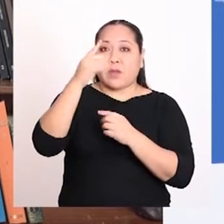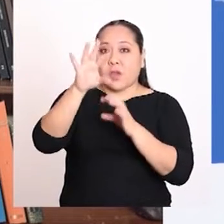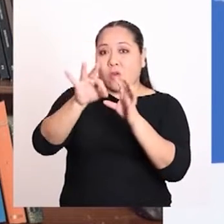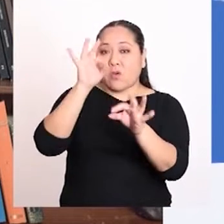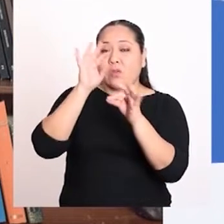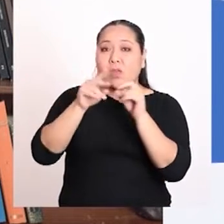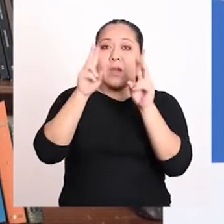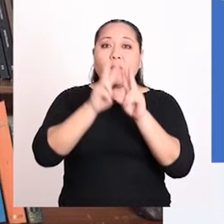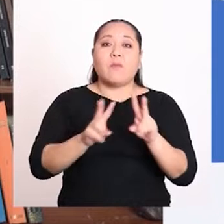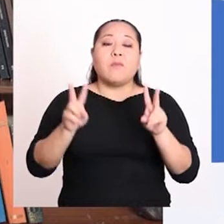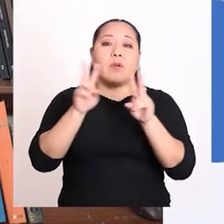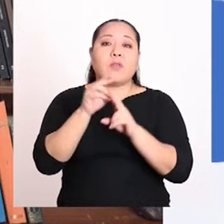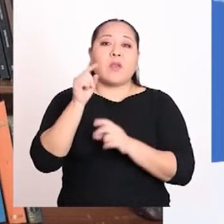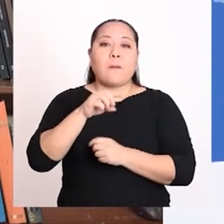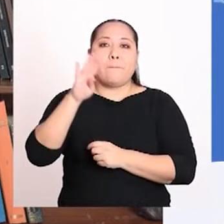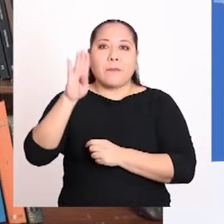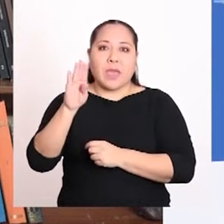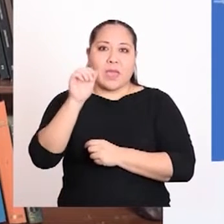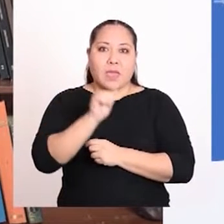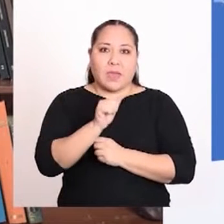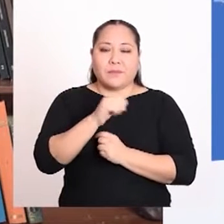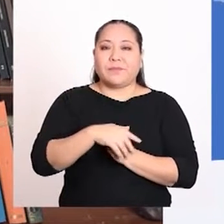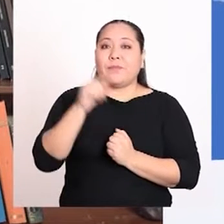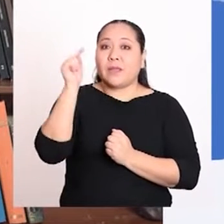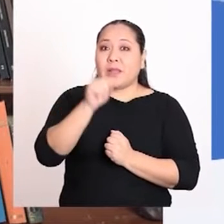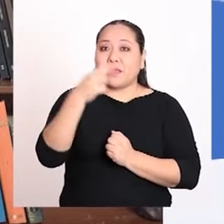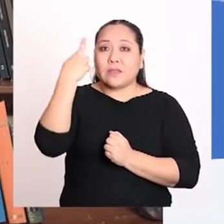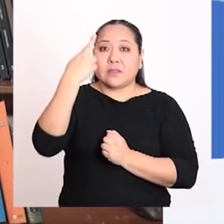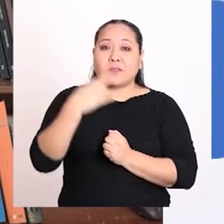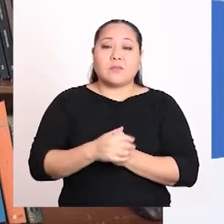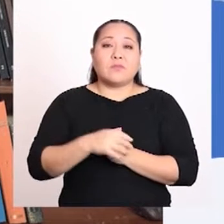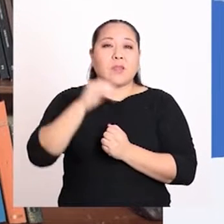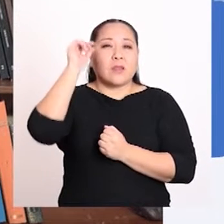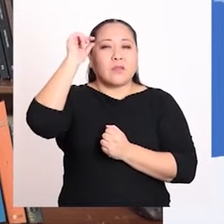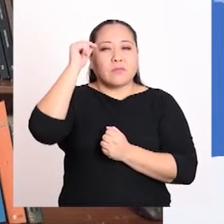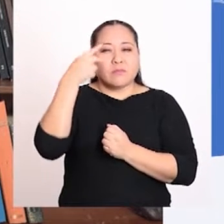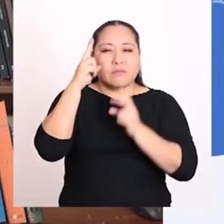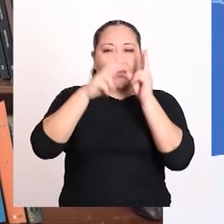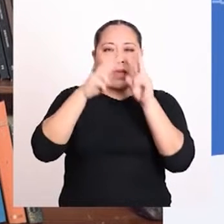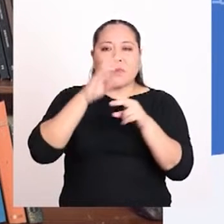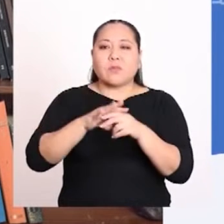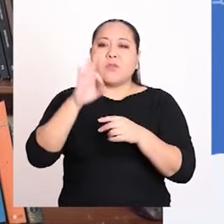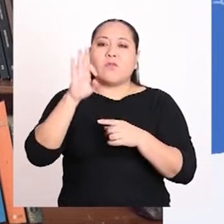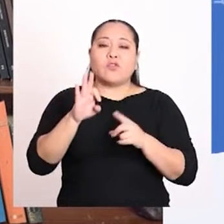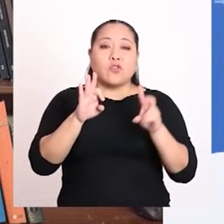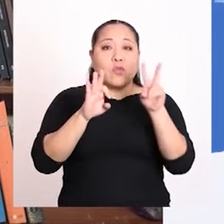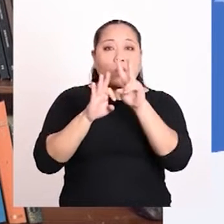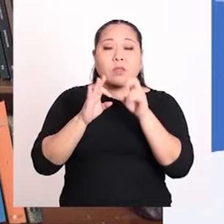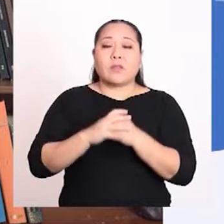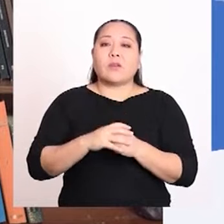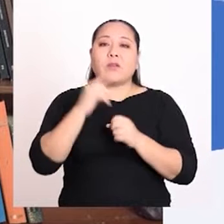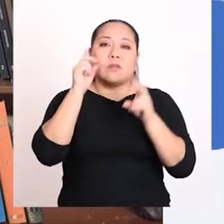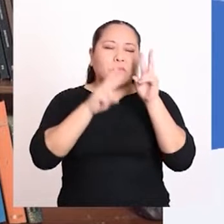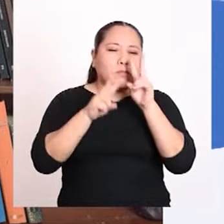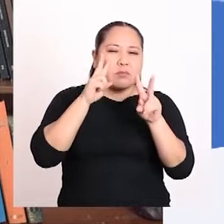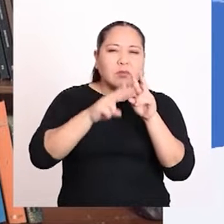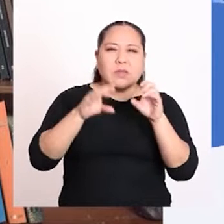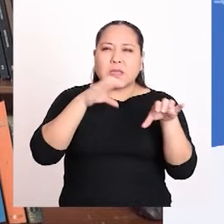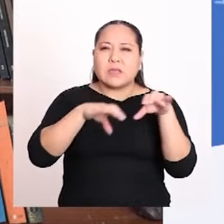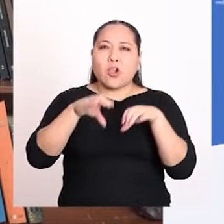los valores de b y a. Para ello, recurrimos a la función cuadrática y revisamos